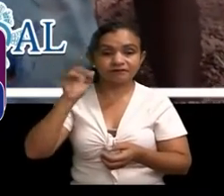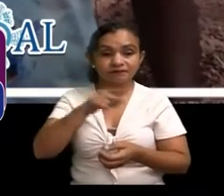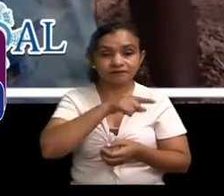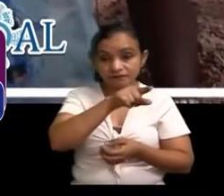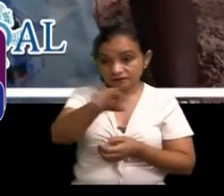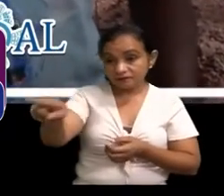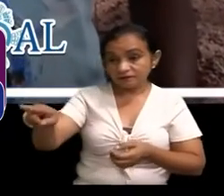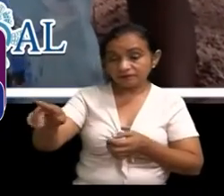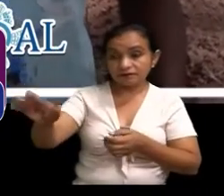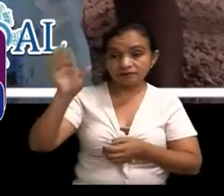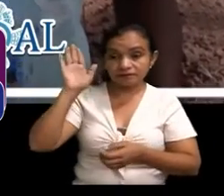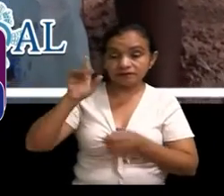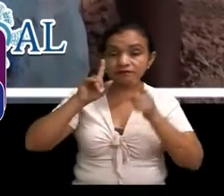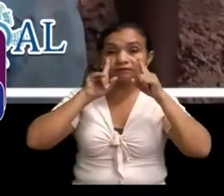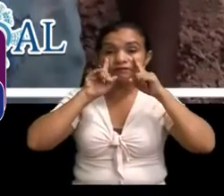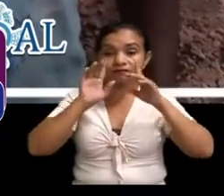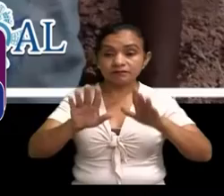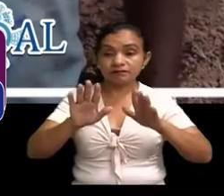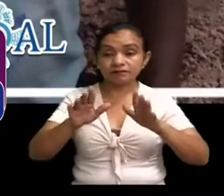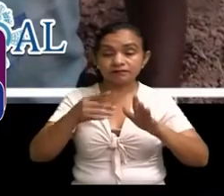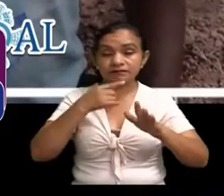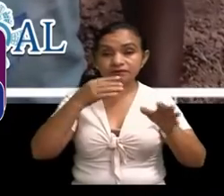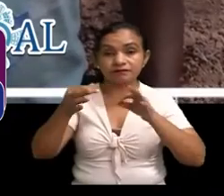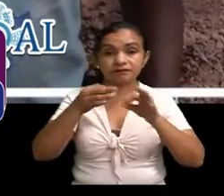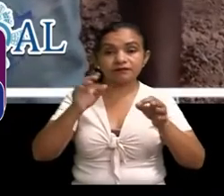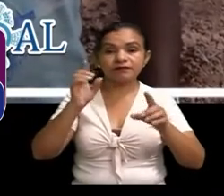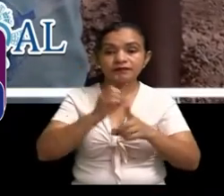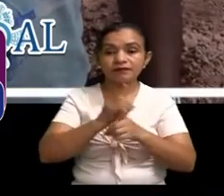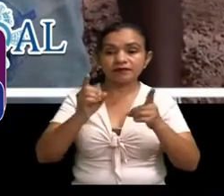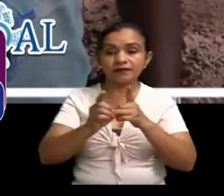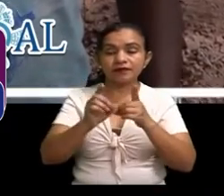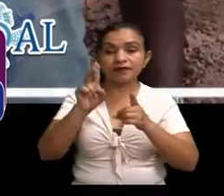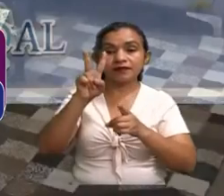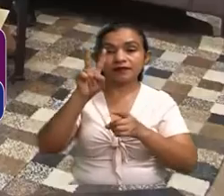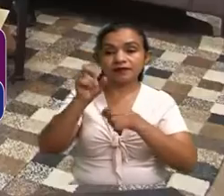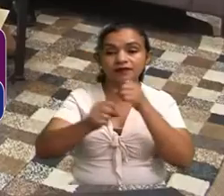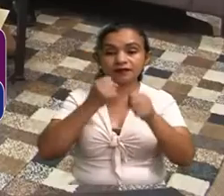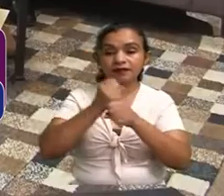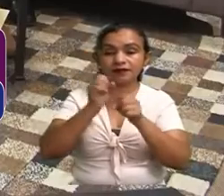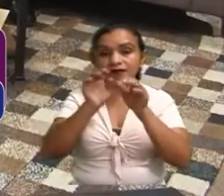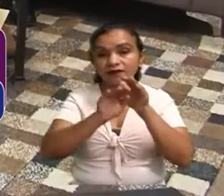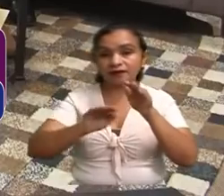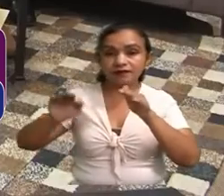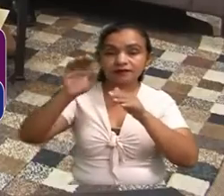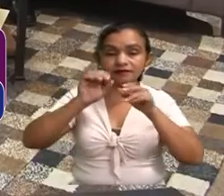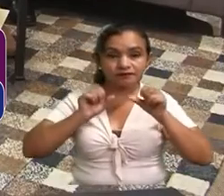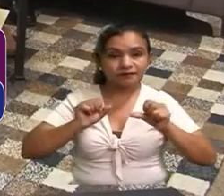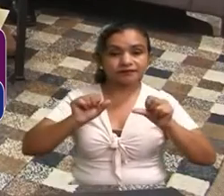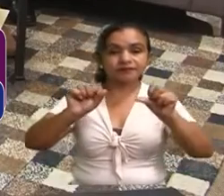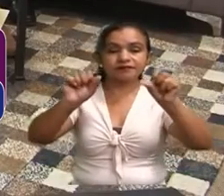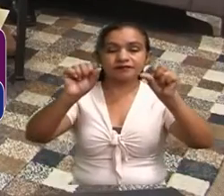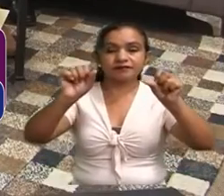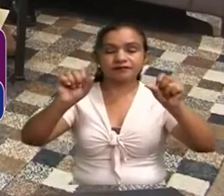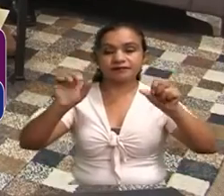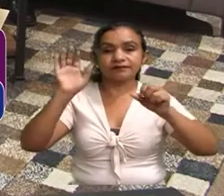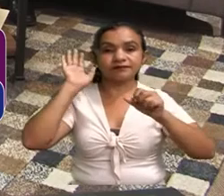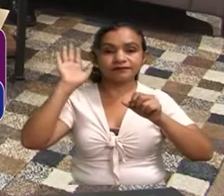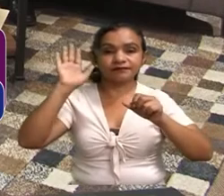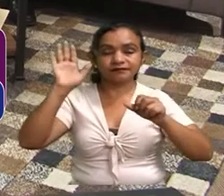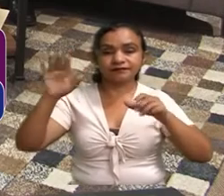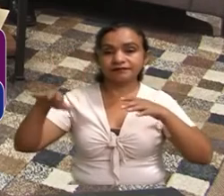comunidad, para cuidar esto, como nos lo dicen, de que tiene que durar más de 20 años, y entonces aquello es una fiesta de